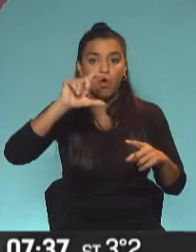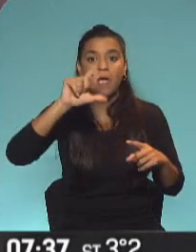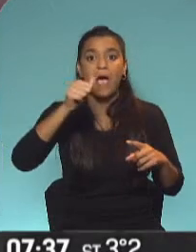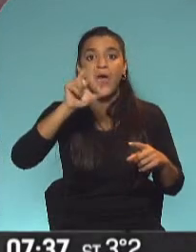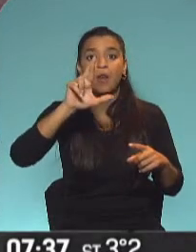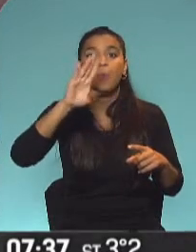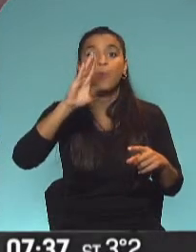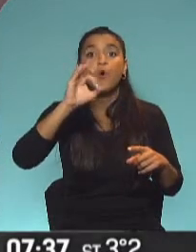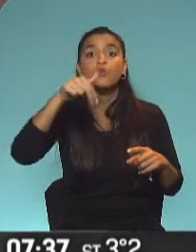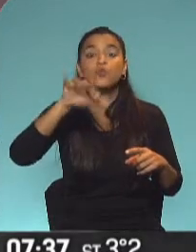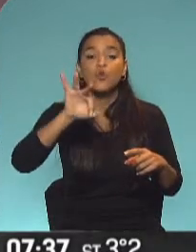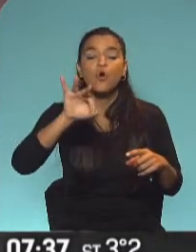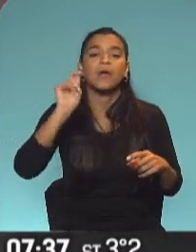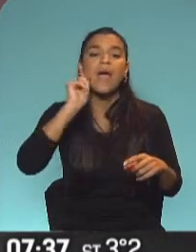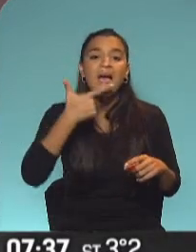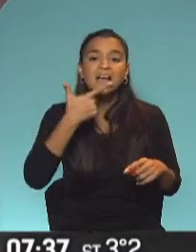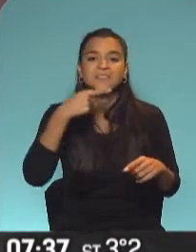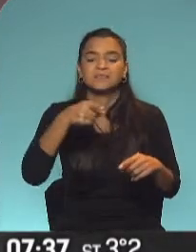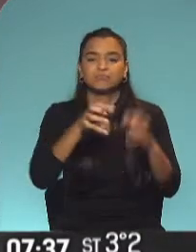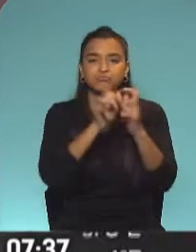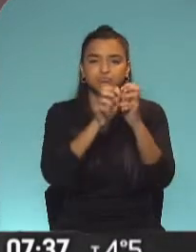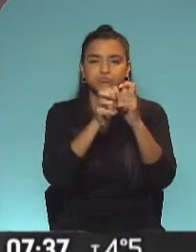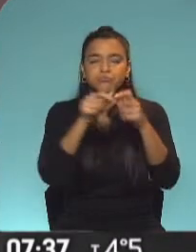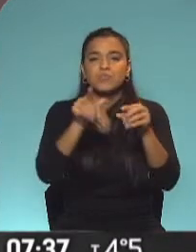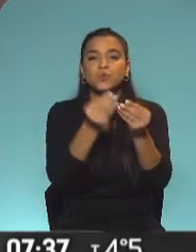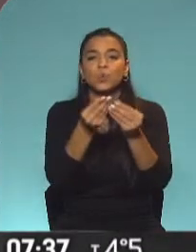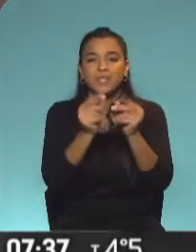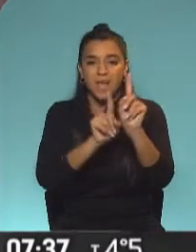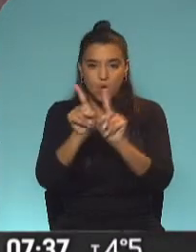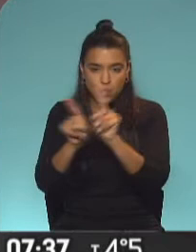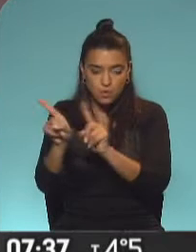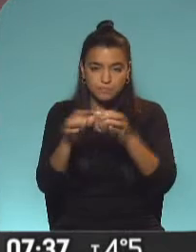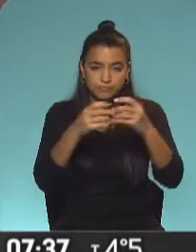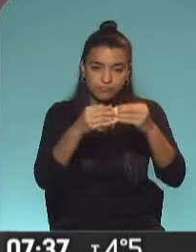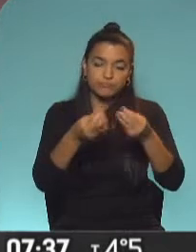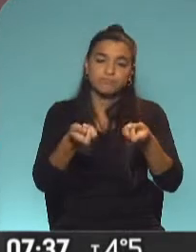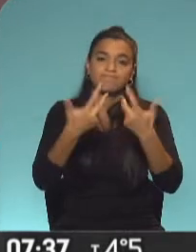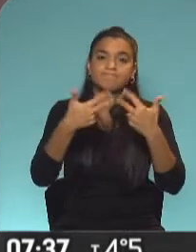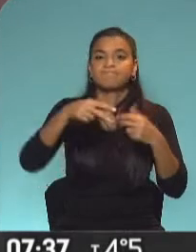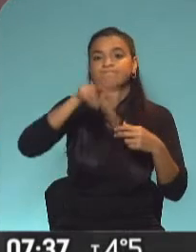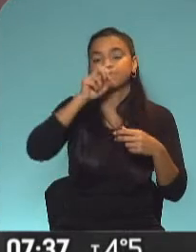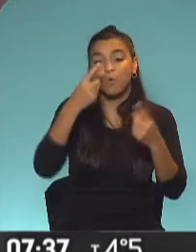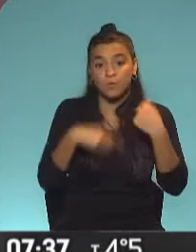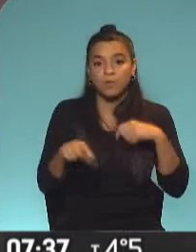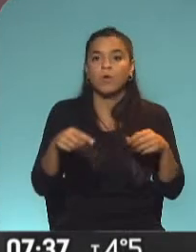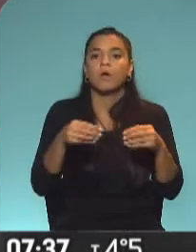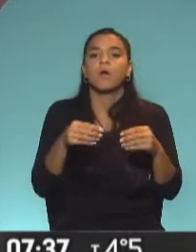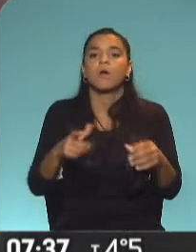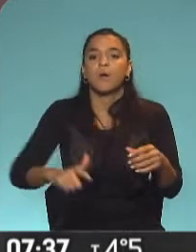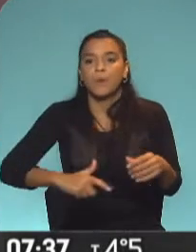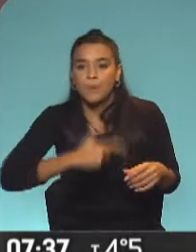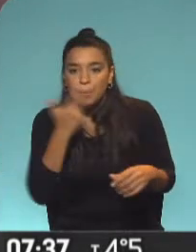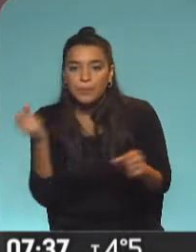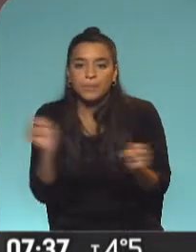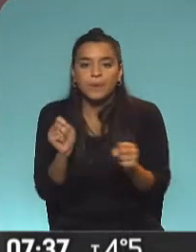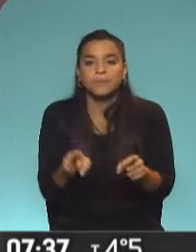que aparece con la mala combustión de alguna sustancia. Sí. Por eso, como vos bien decís, cuando comienzan a utilizar braseros